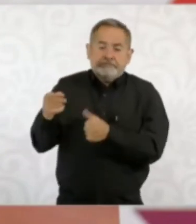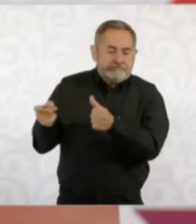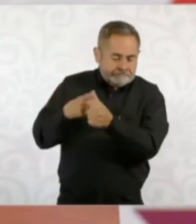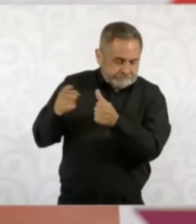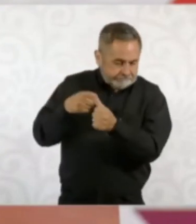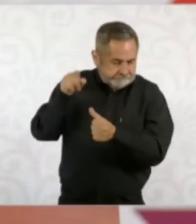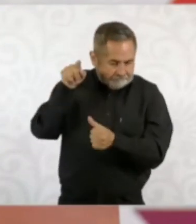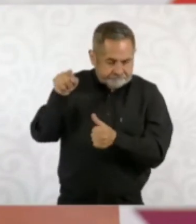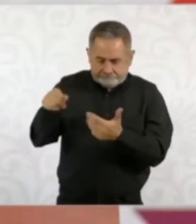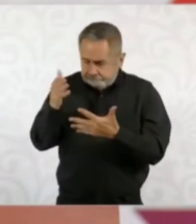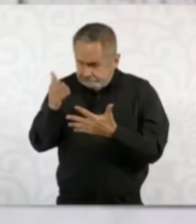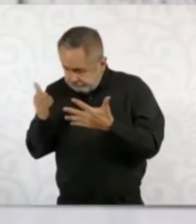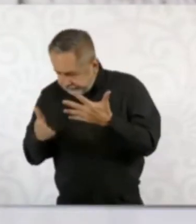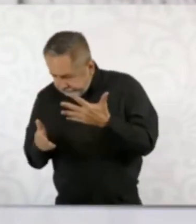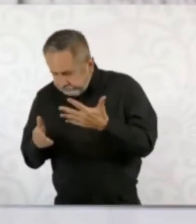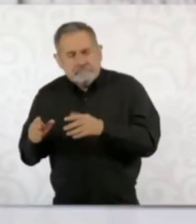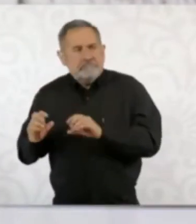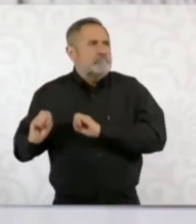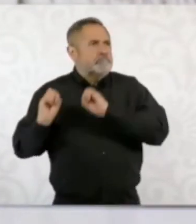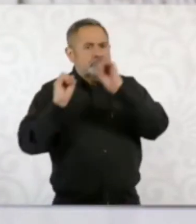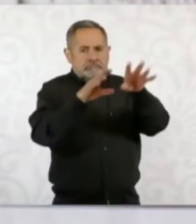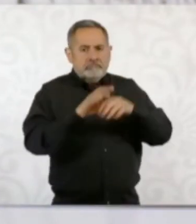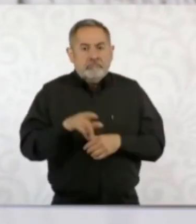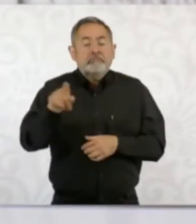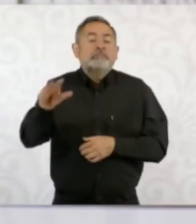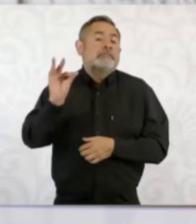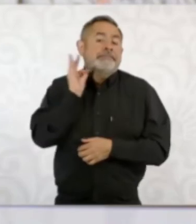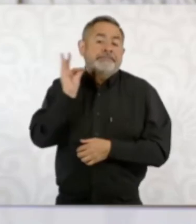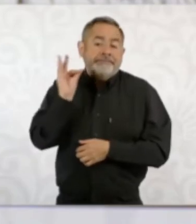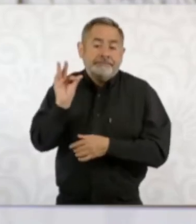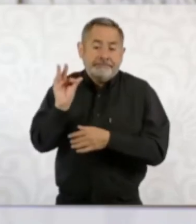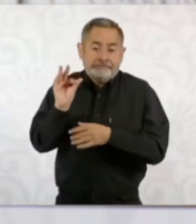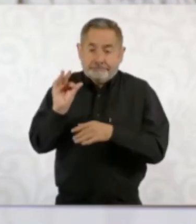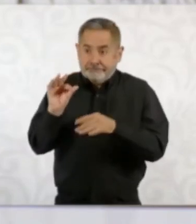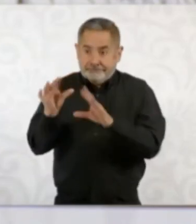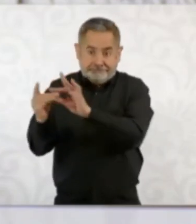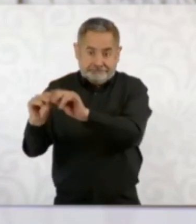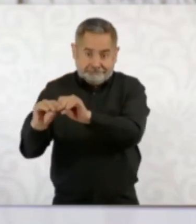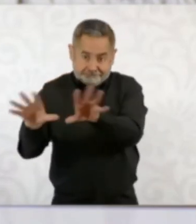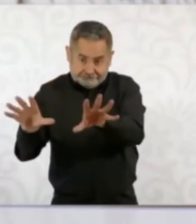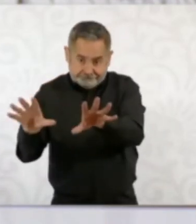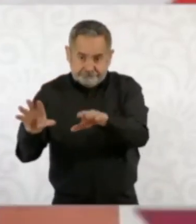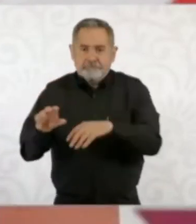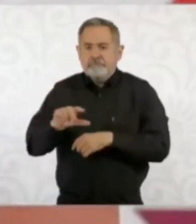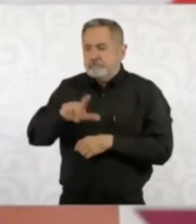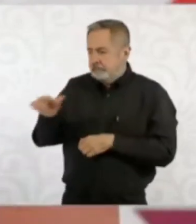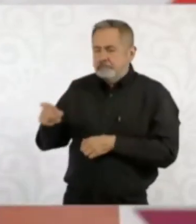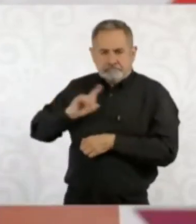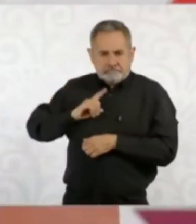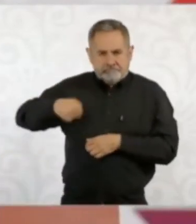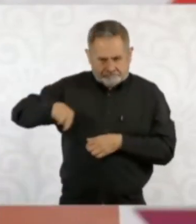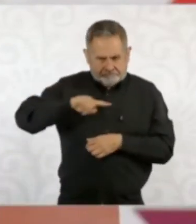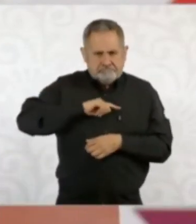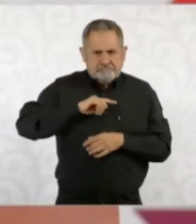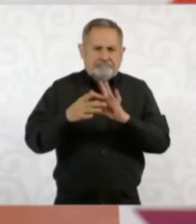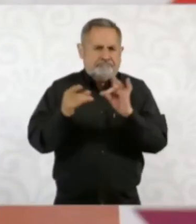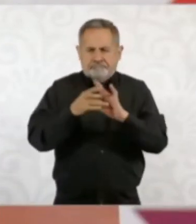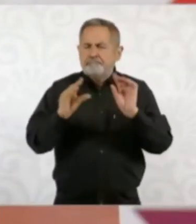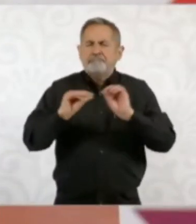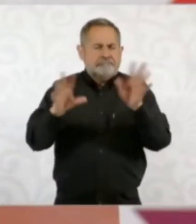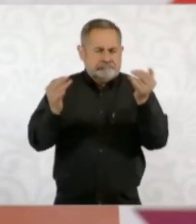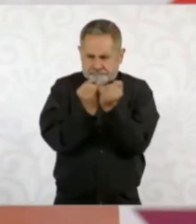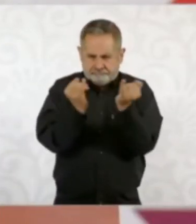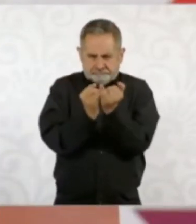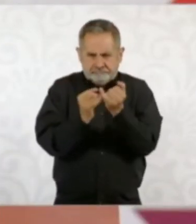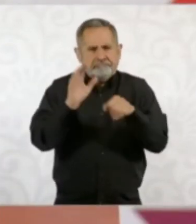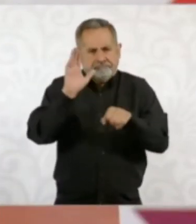cada expediente. Una vez que la Fiscalía informe, con gusto el secretario de Seguridad puede informar